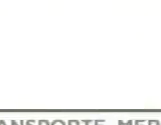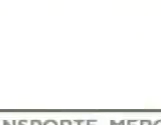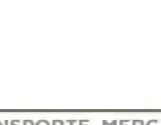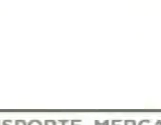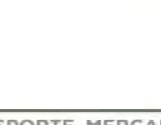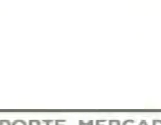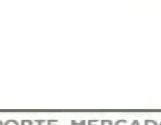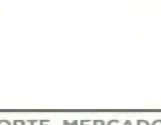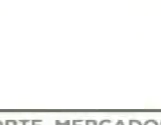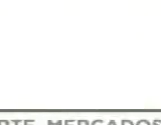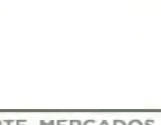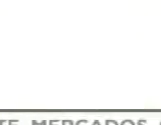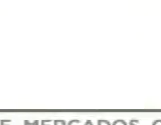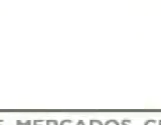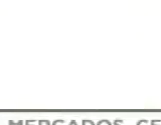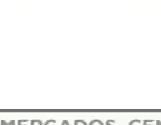Táchira,